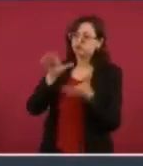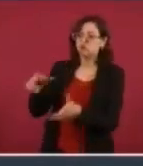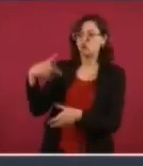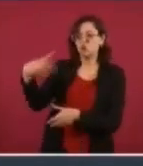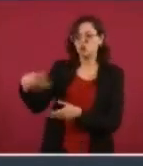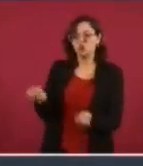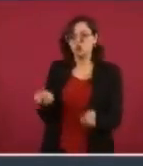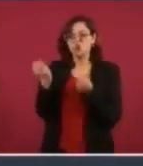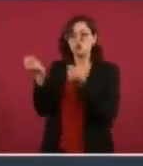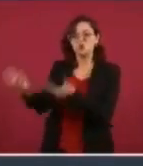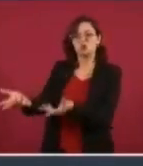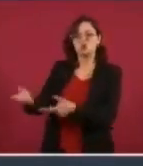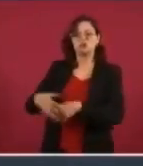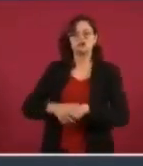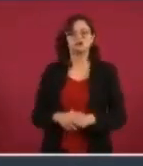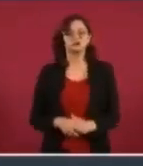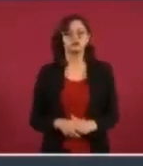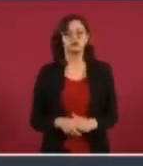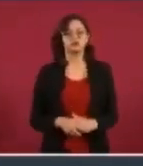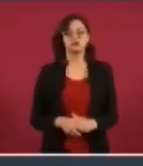robado,